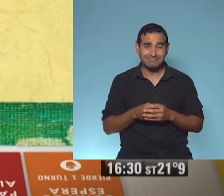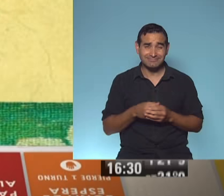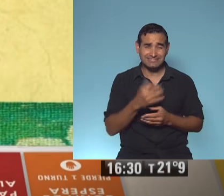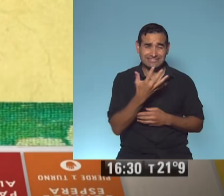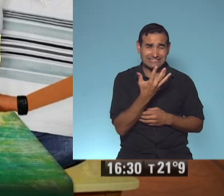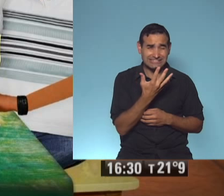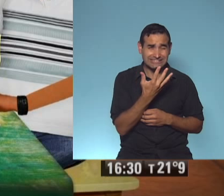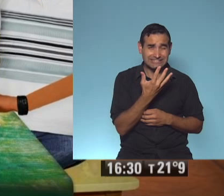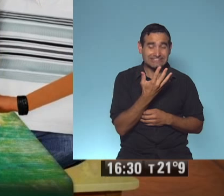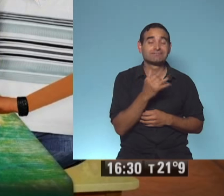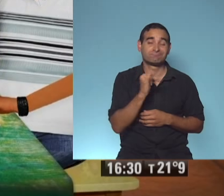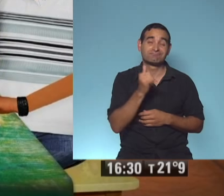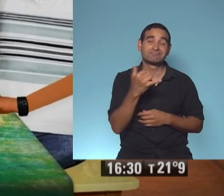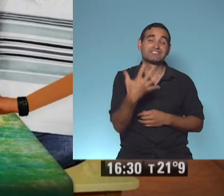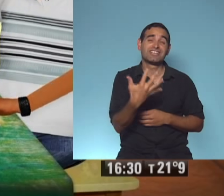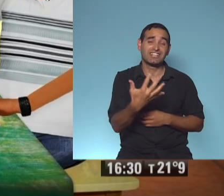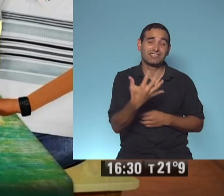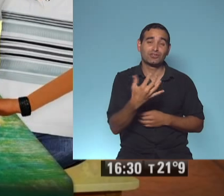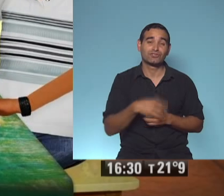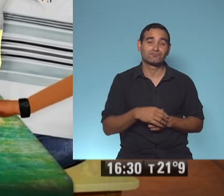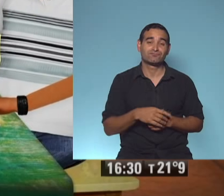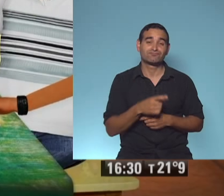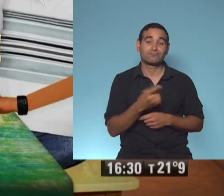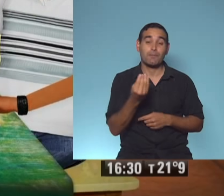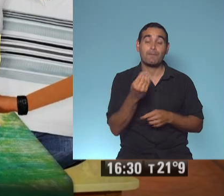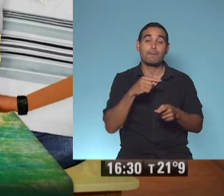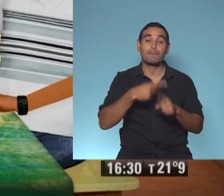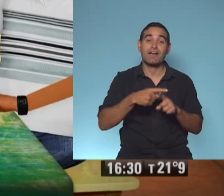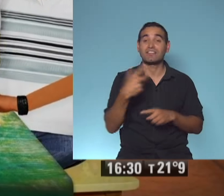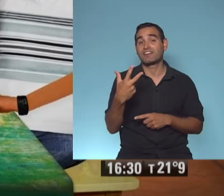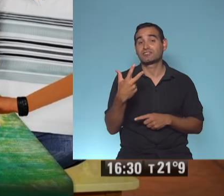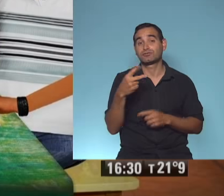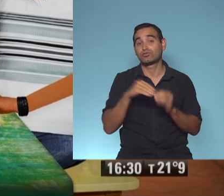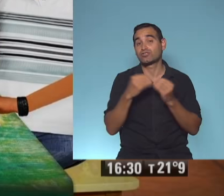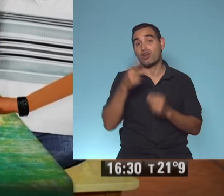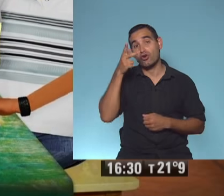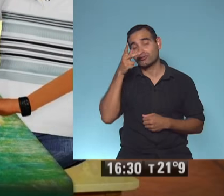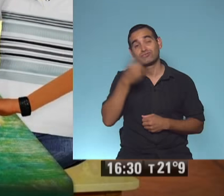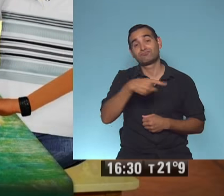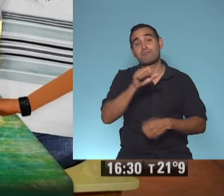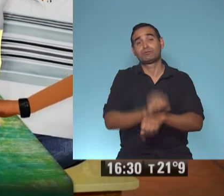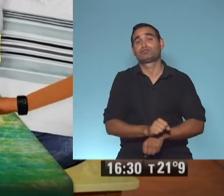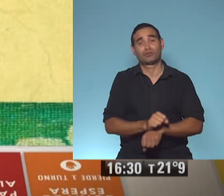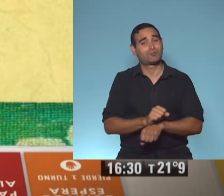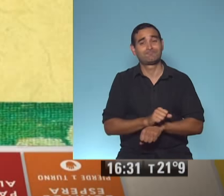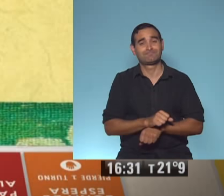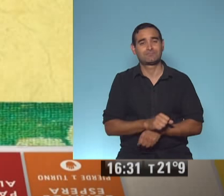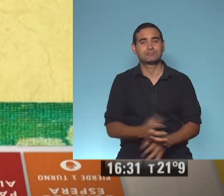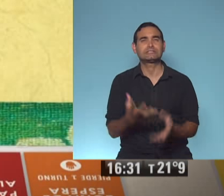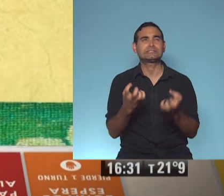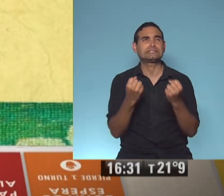¿Cinco? ¡Cinco! ¡Cinco más tres! ¡Es 8! ¡Marche preso!